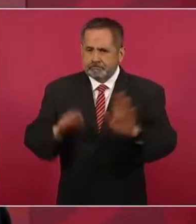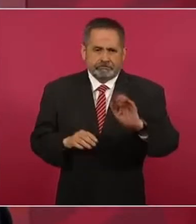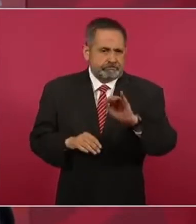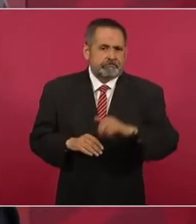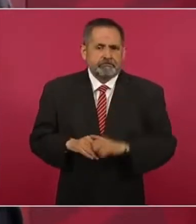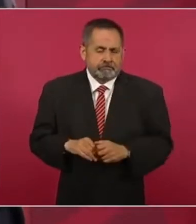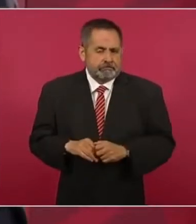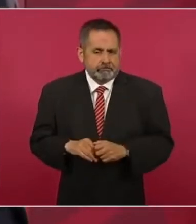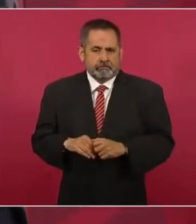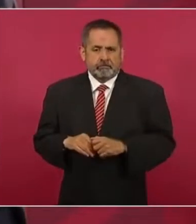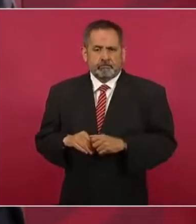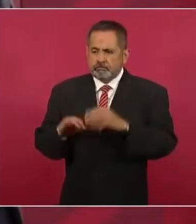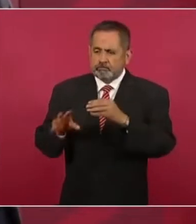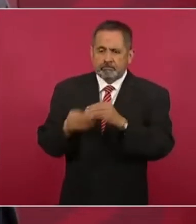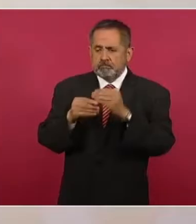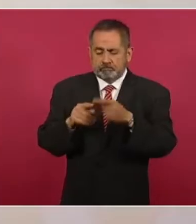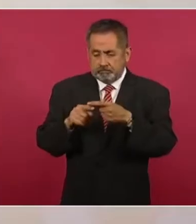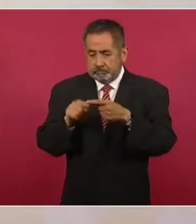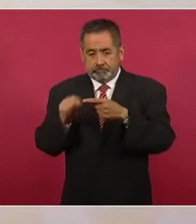lo adicional no tiene impuesto